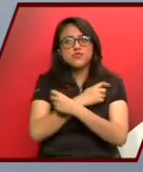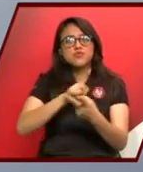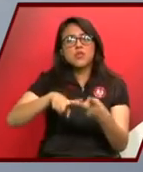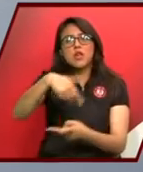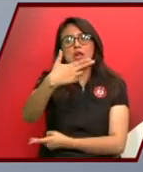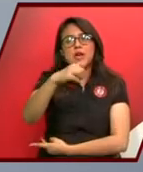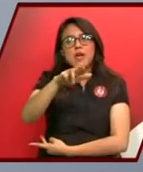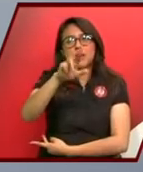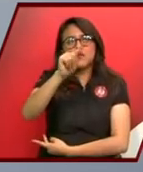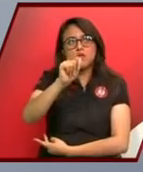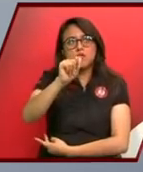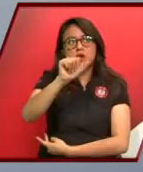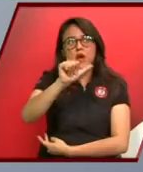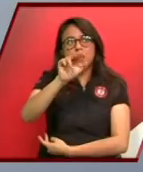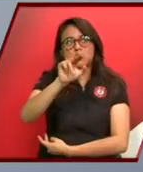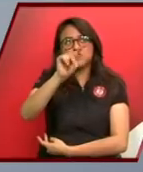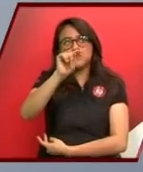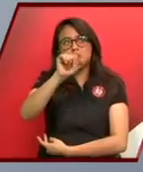chavos, escuela cerrada.